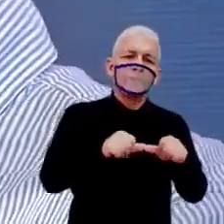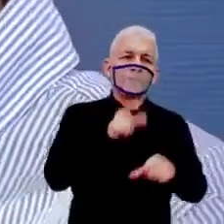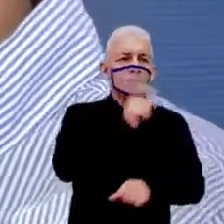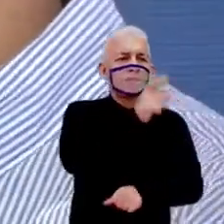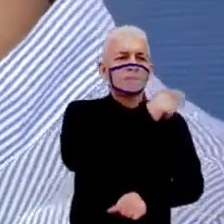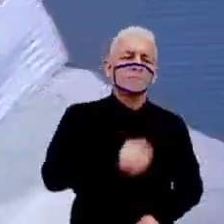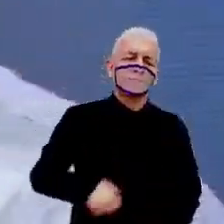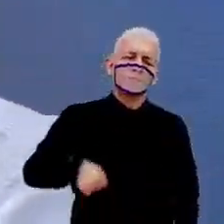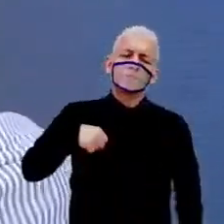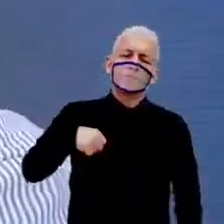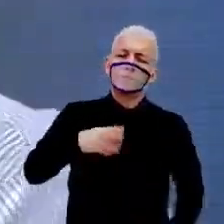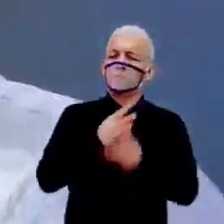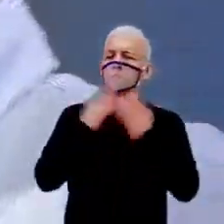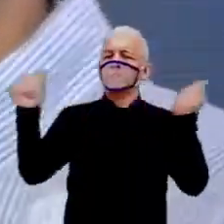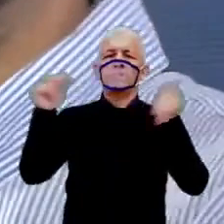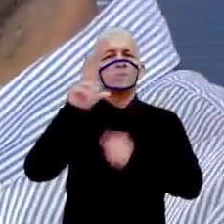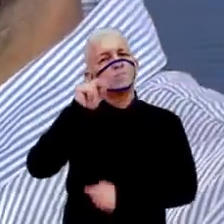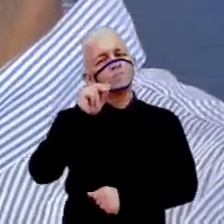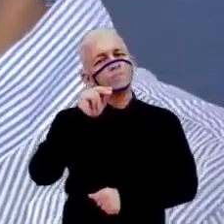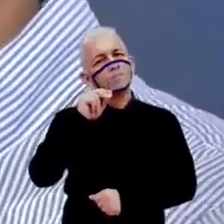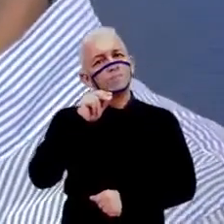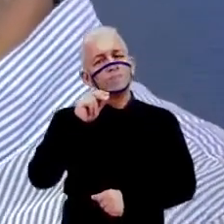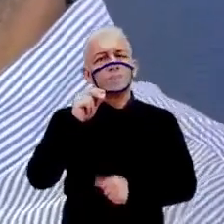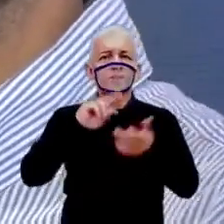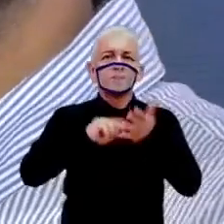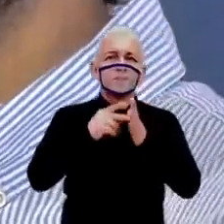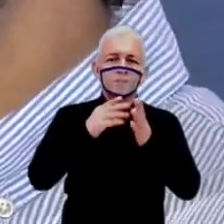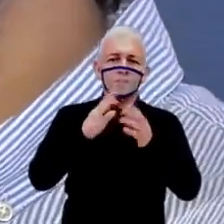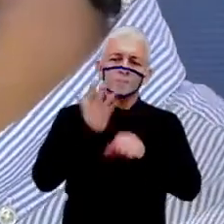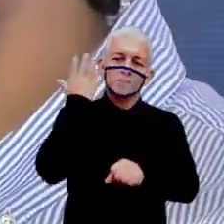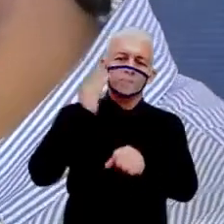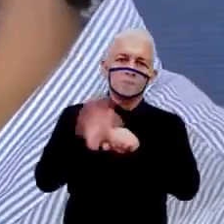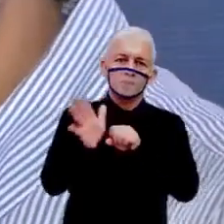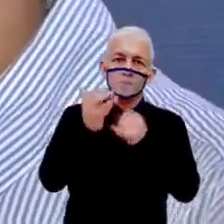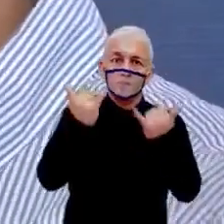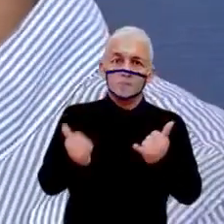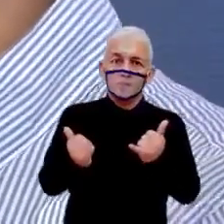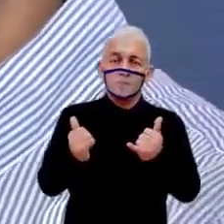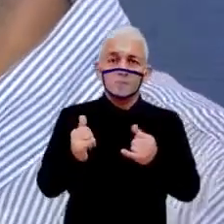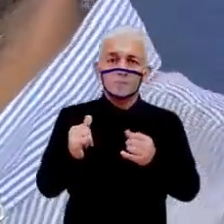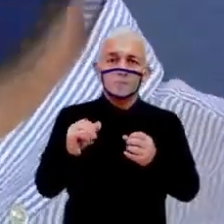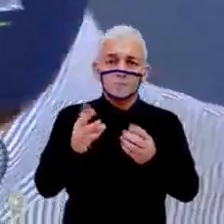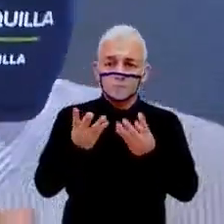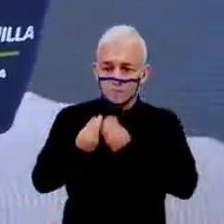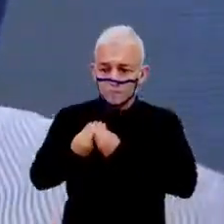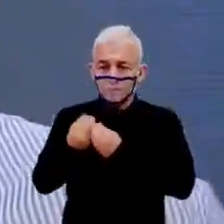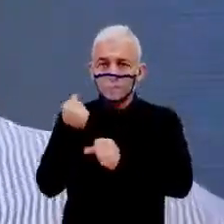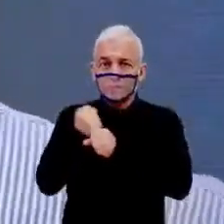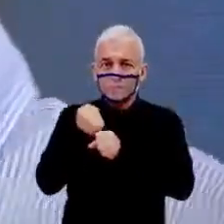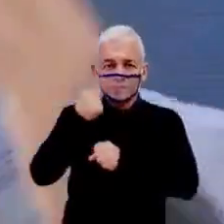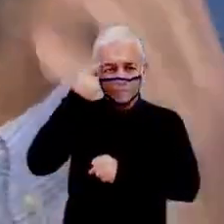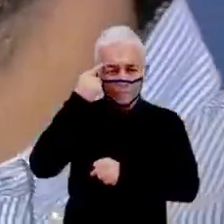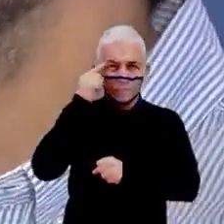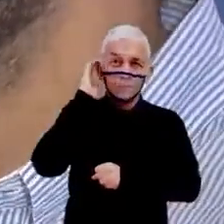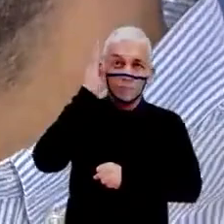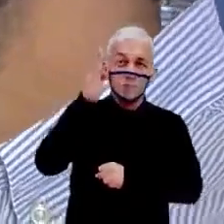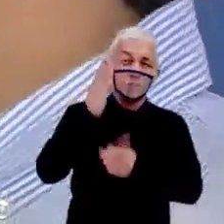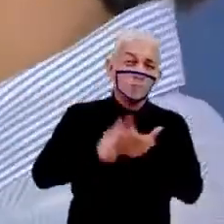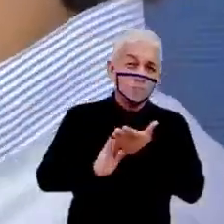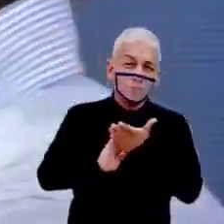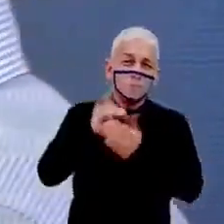orgullo que habíamos ganado se fuera al piso cuando pasáramos la pandemia. Es por eso que una buena parte de nuestro equipo siguió pensando en lo que